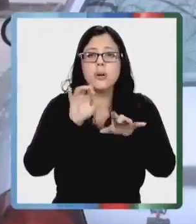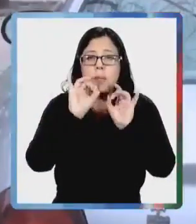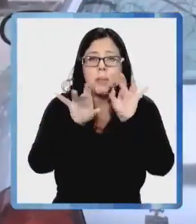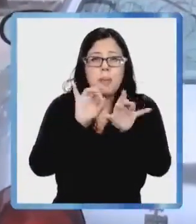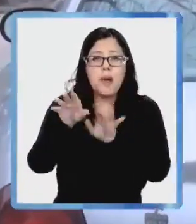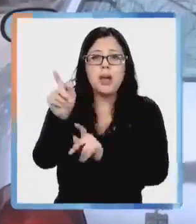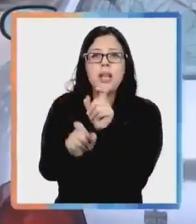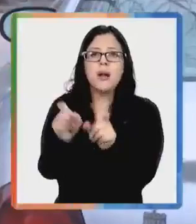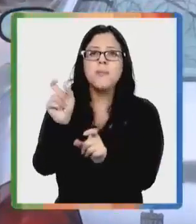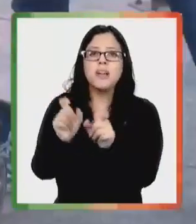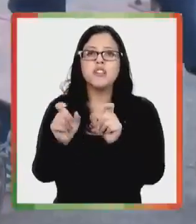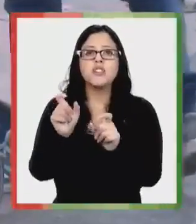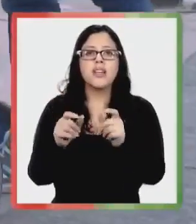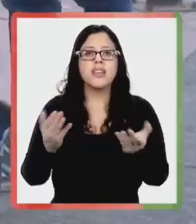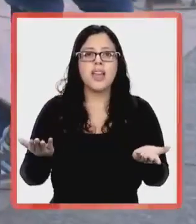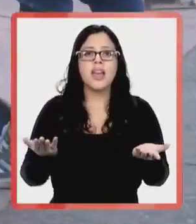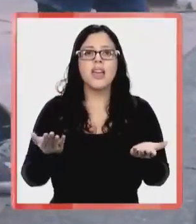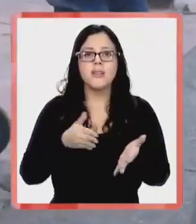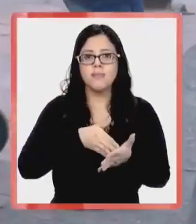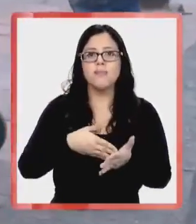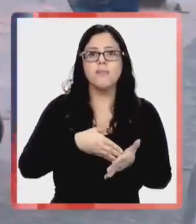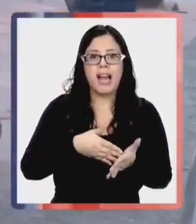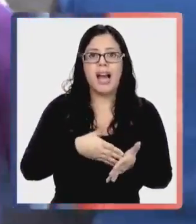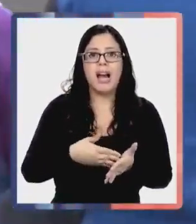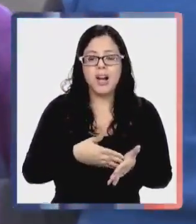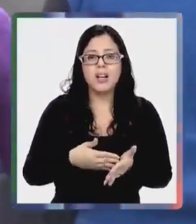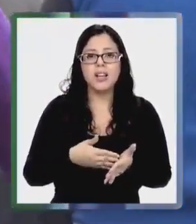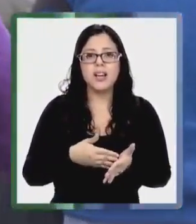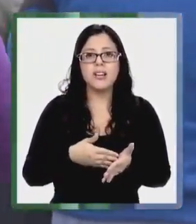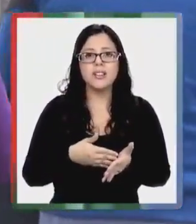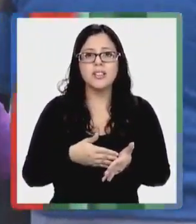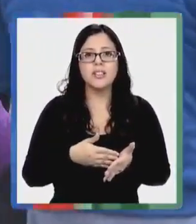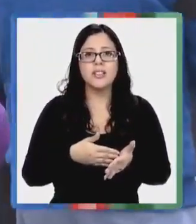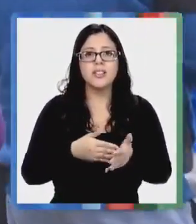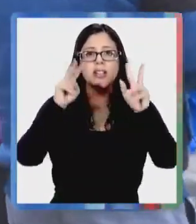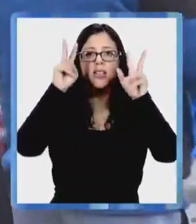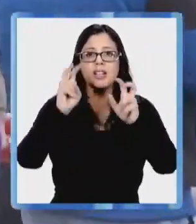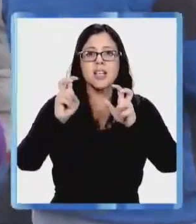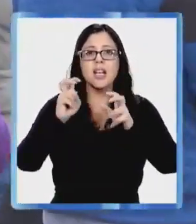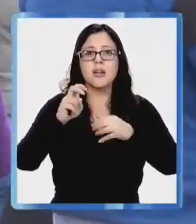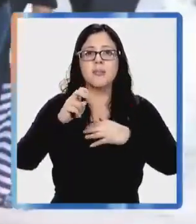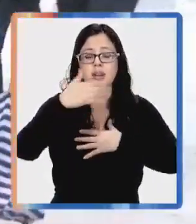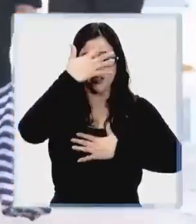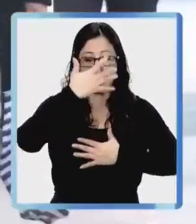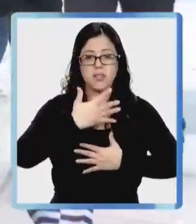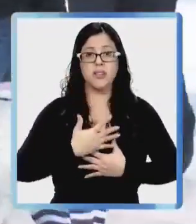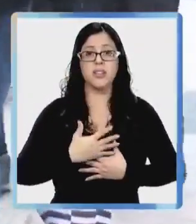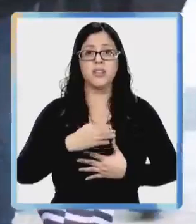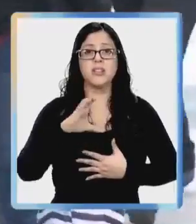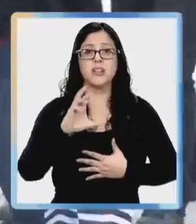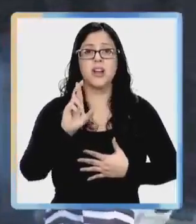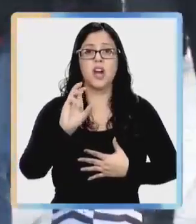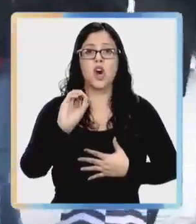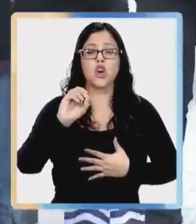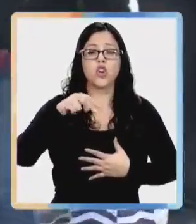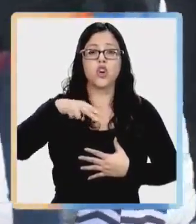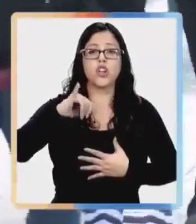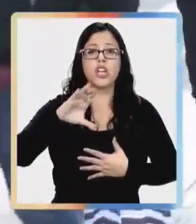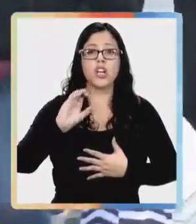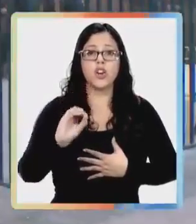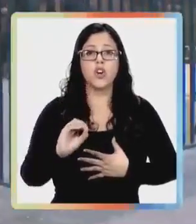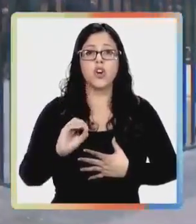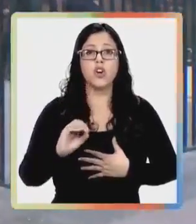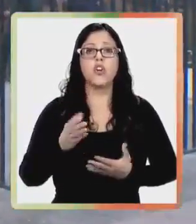cierto? Y las personas están más indemnes. El sujeto respiratorio crónico tiene, ¿no es cierto?, una defensa